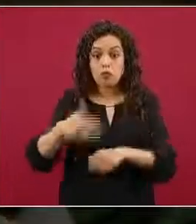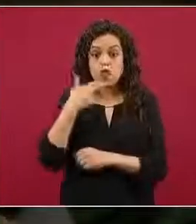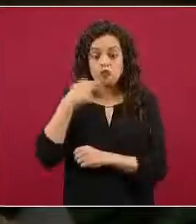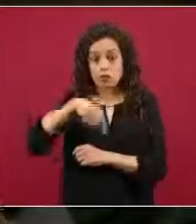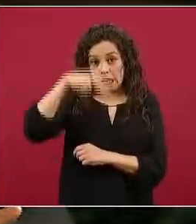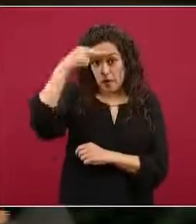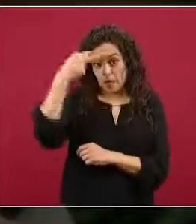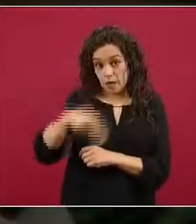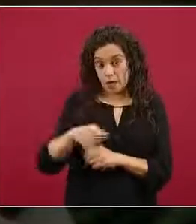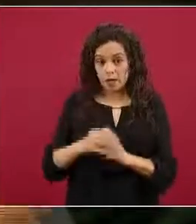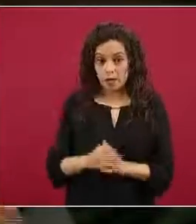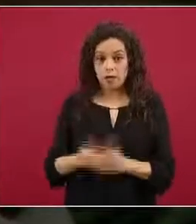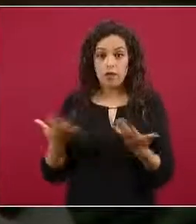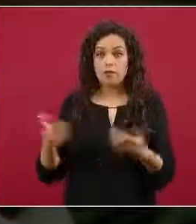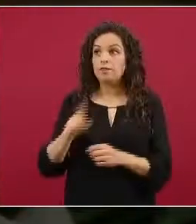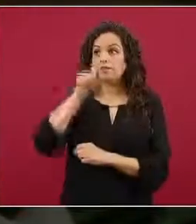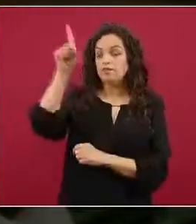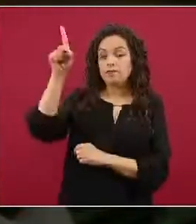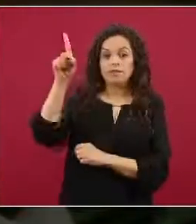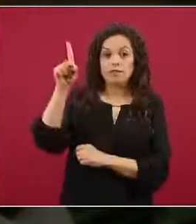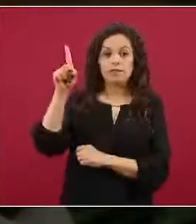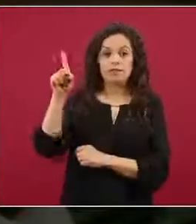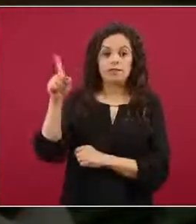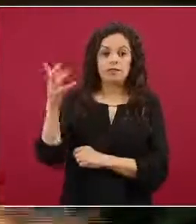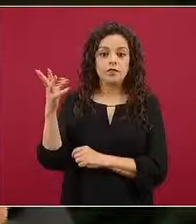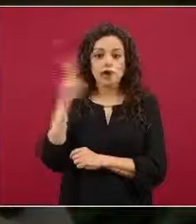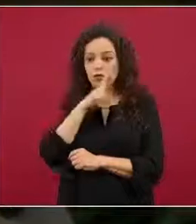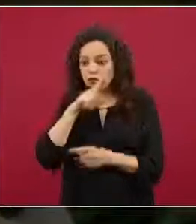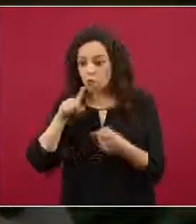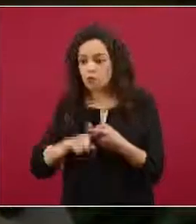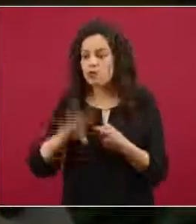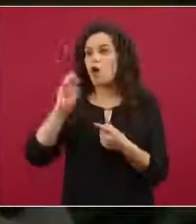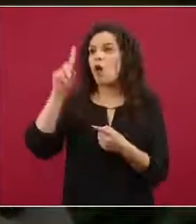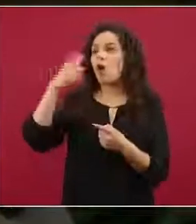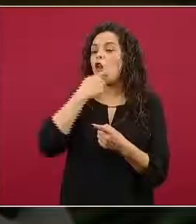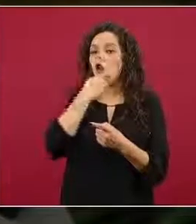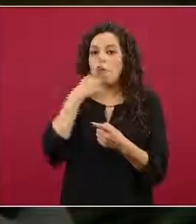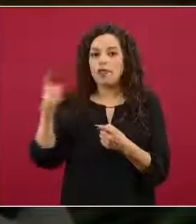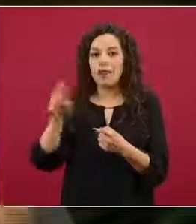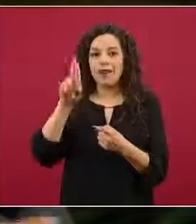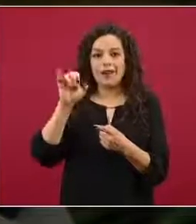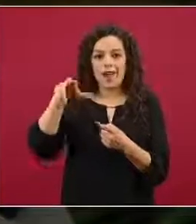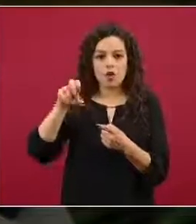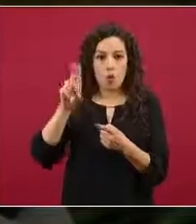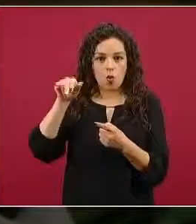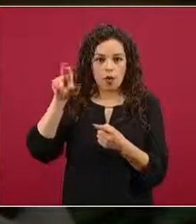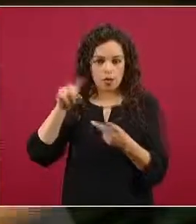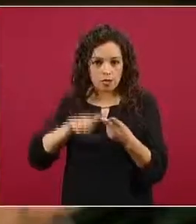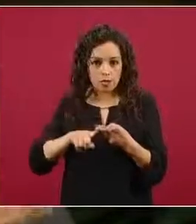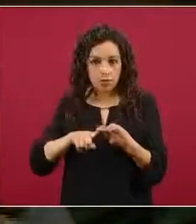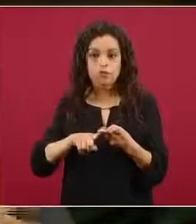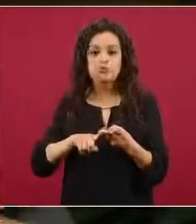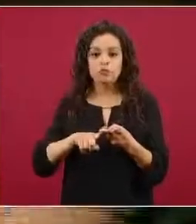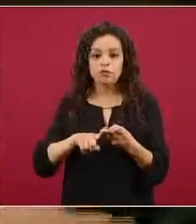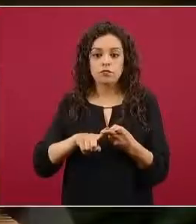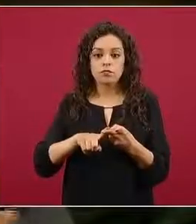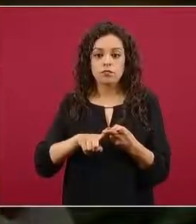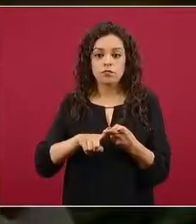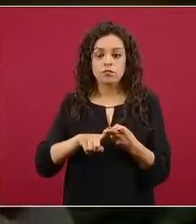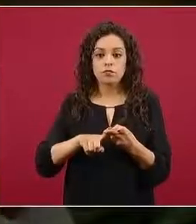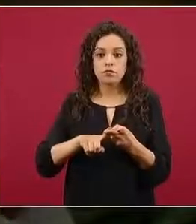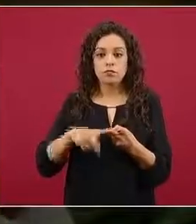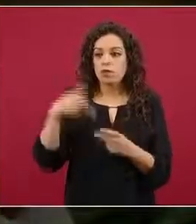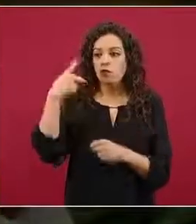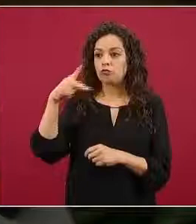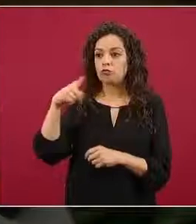Londres, Reino Unido, hoy anuncia que pronto tendrá la vacuna, que se les está dando luz verde desde el departamento que administra